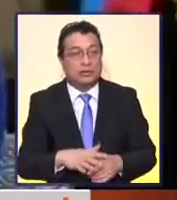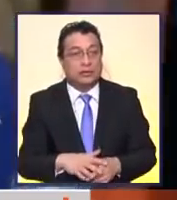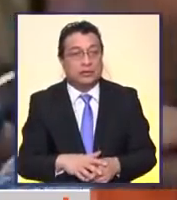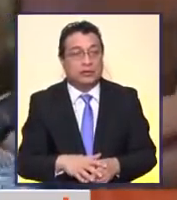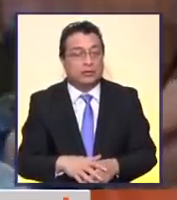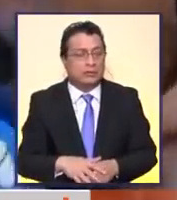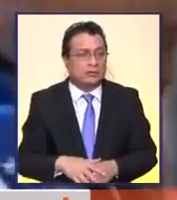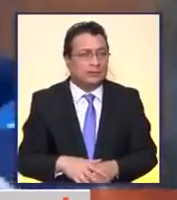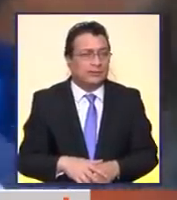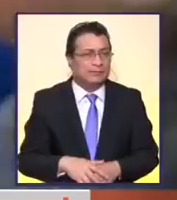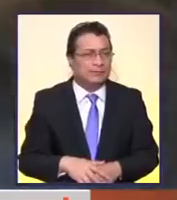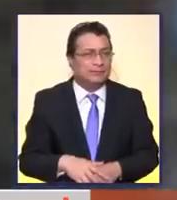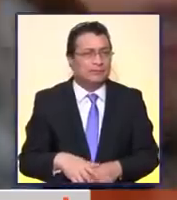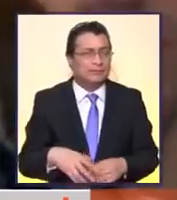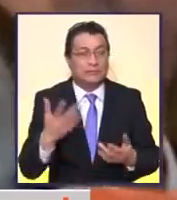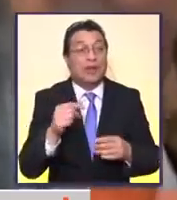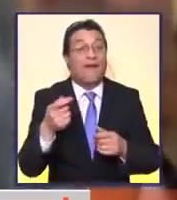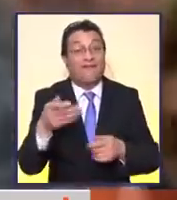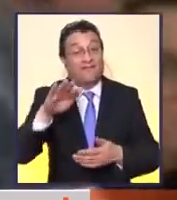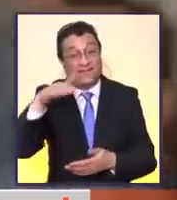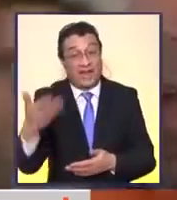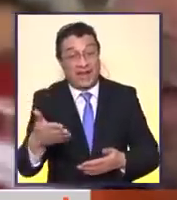en todo el año